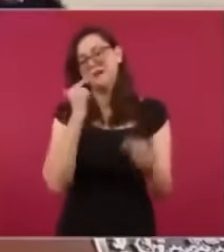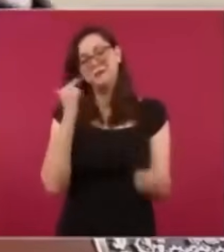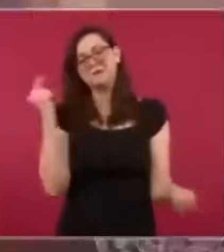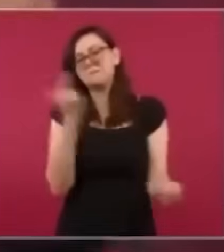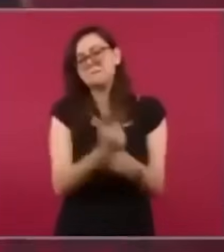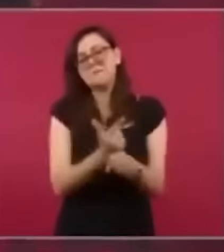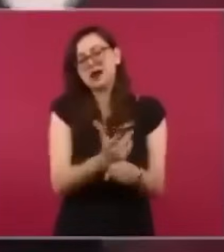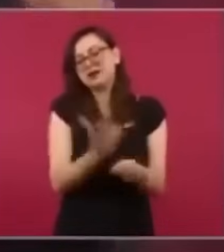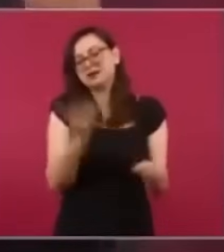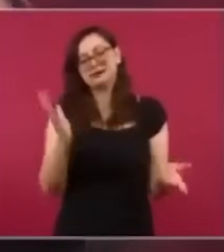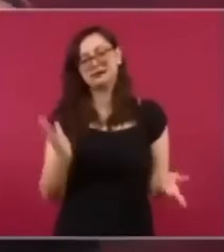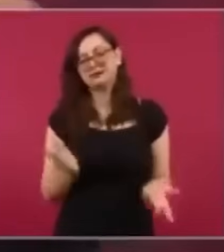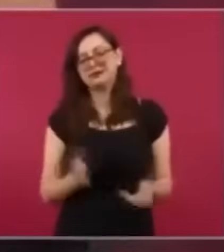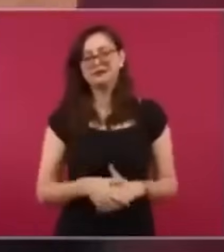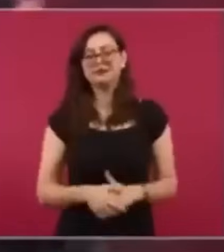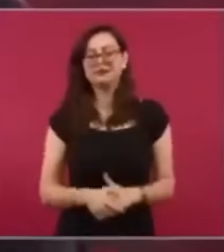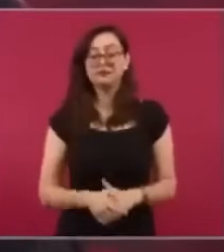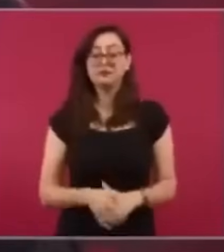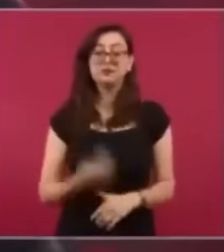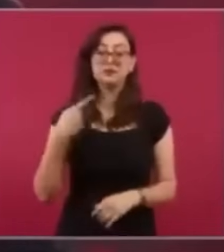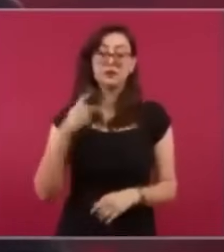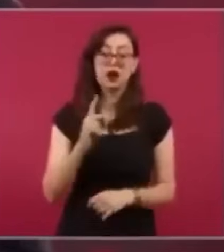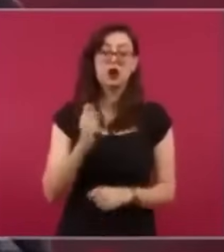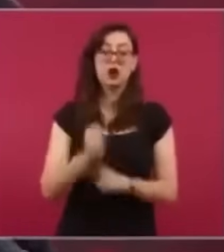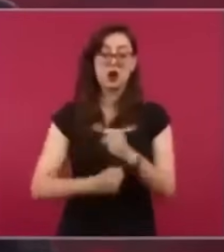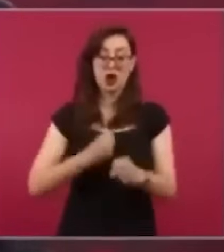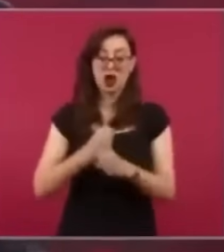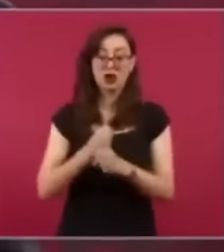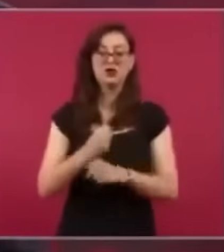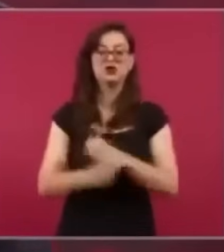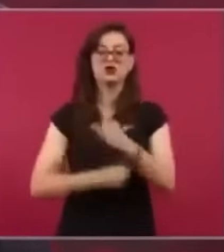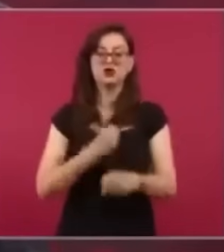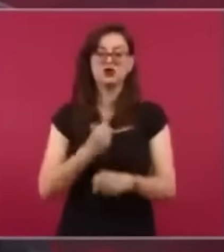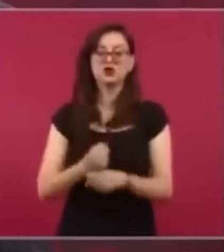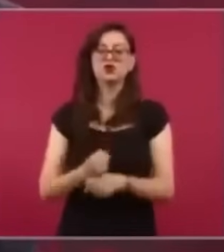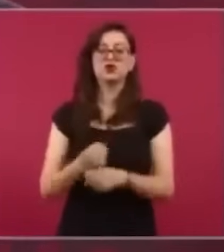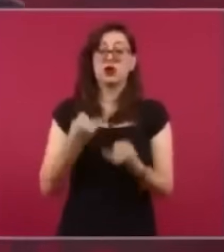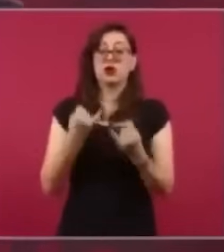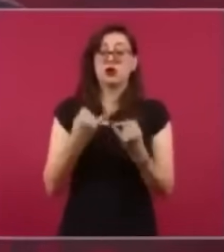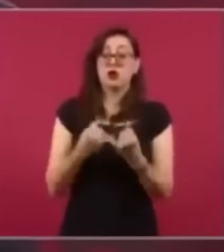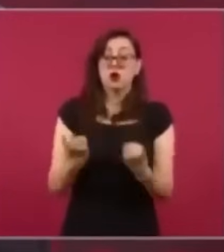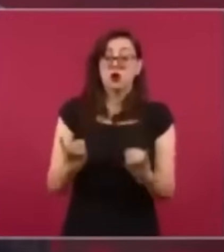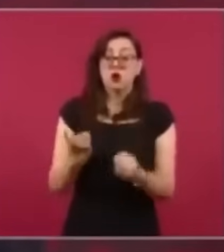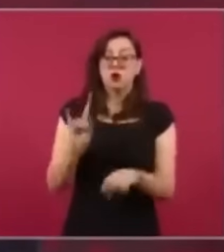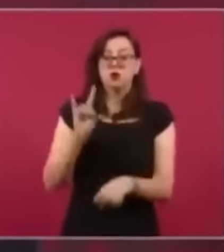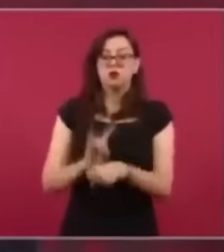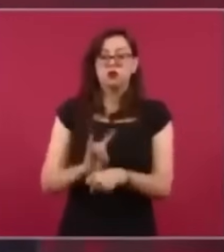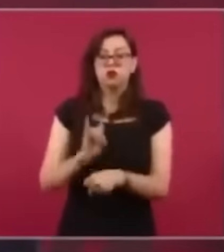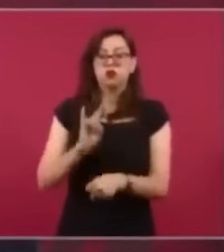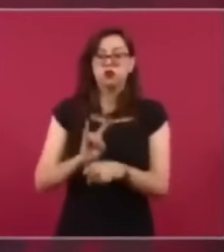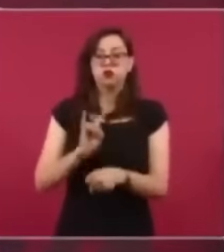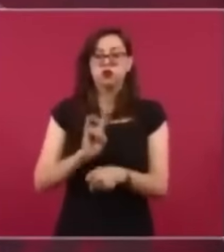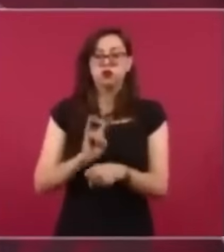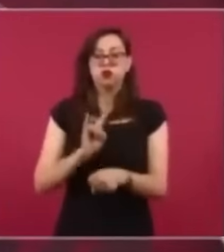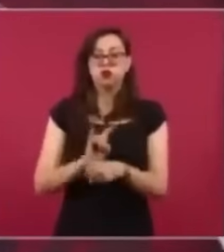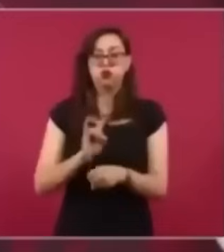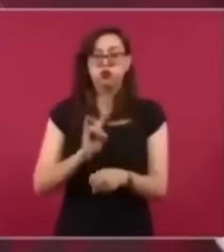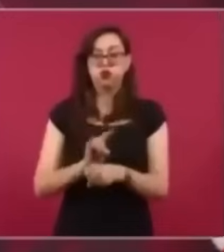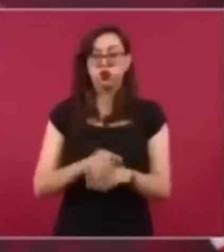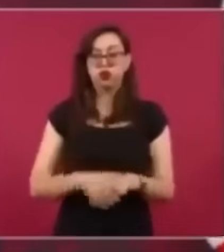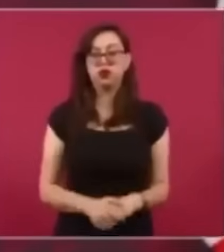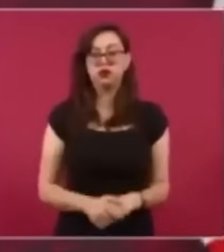Pero durante mucho tiempo se simuló de que eran independientes. Es como esto del 19,